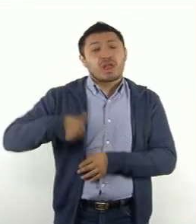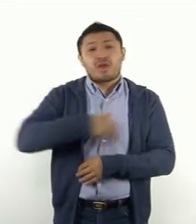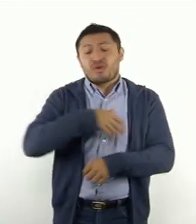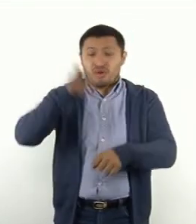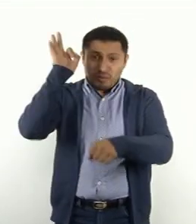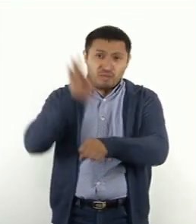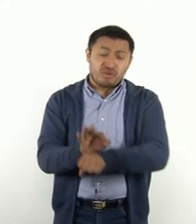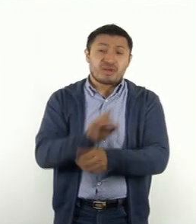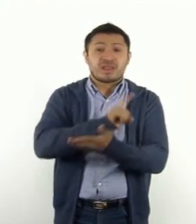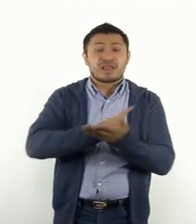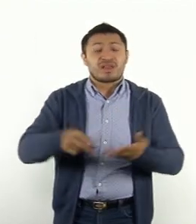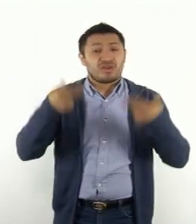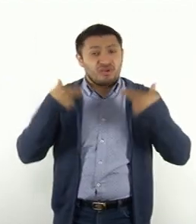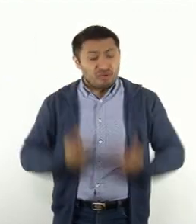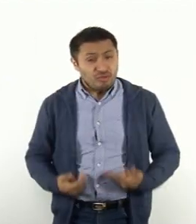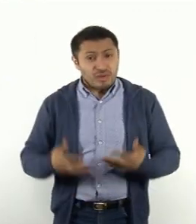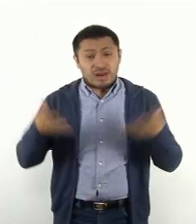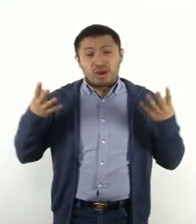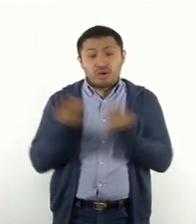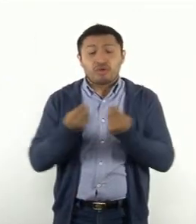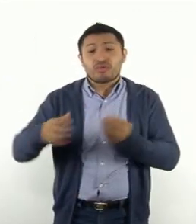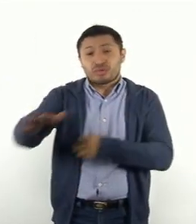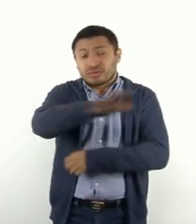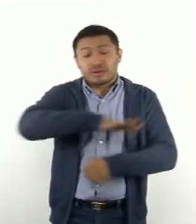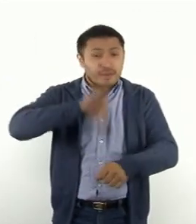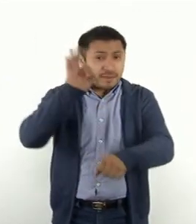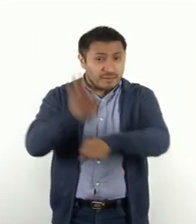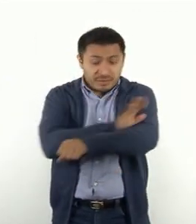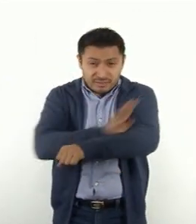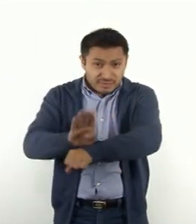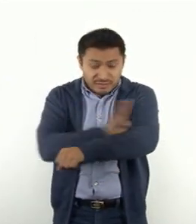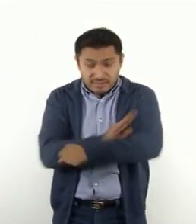común. No participar en las elecciones y no